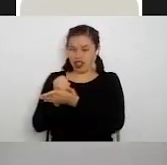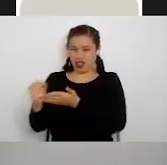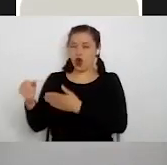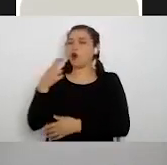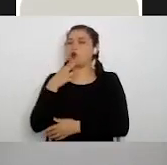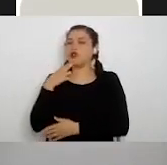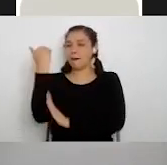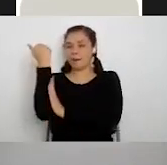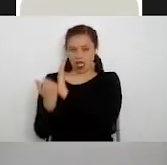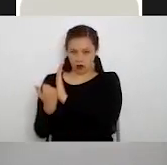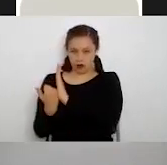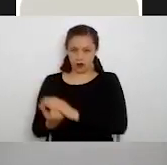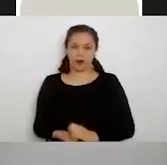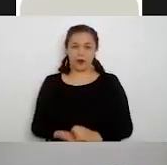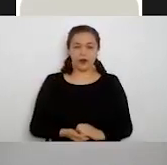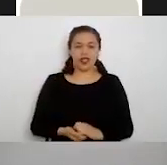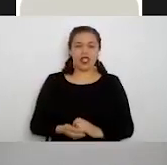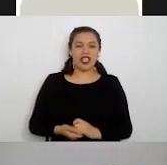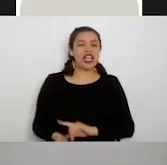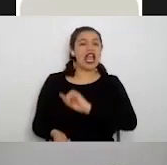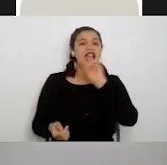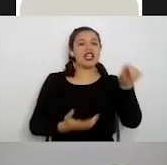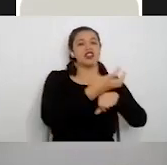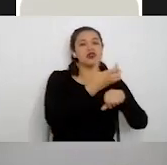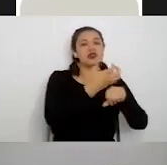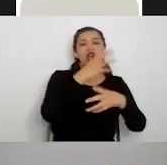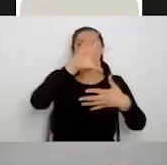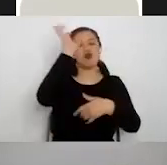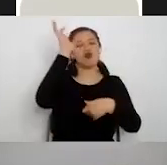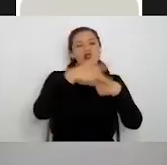ve, estas proyecciones son de la OCDE,